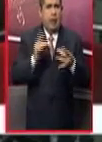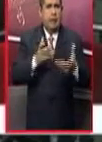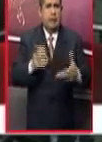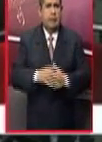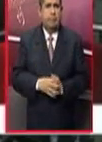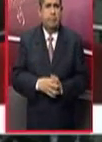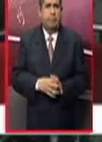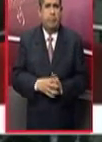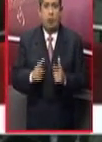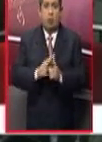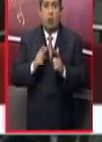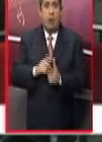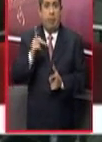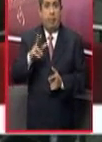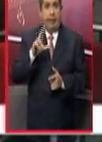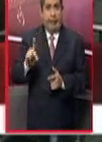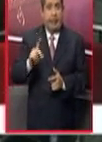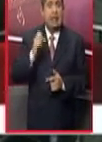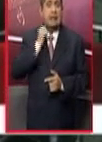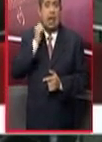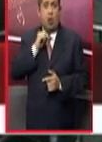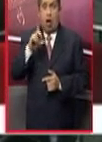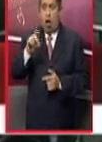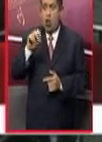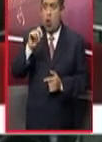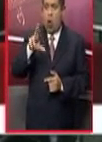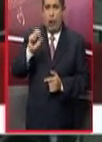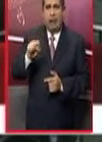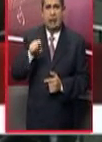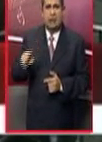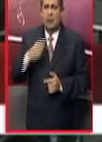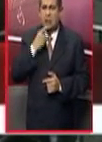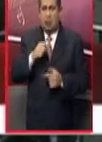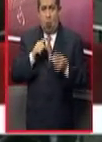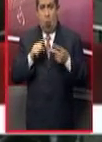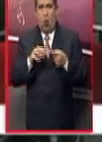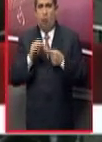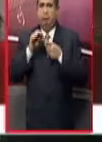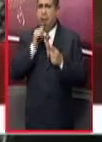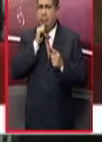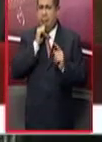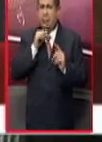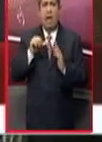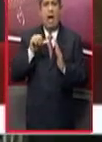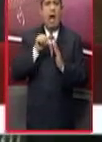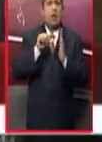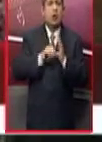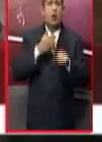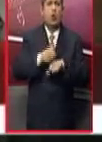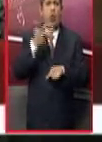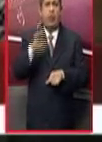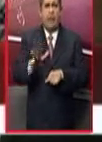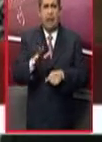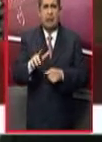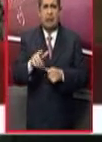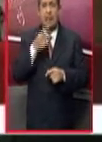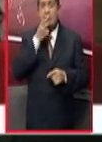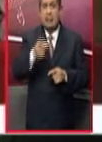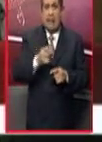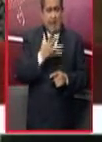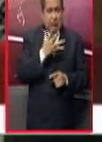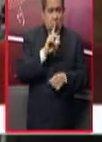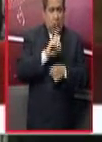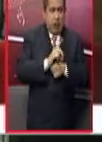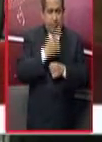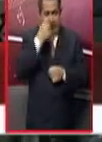Por el grupo parlamentario del PRD, la senadora Dolores Padierna planteó una reserva para modificar el artículo 10 y ampliar el plazo de 5 días hábiles para